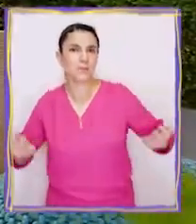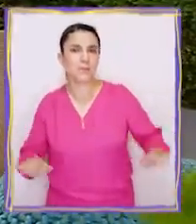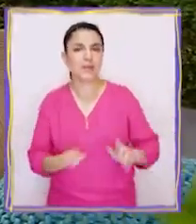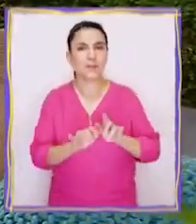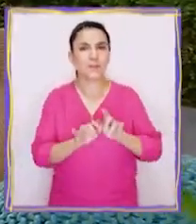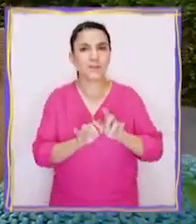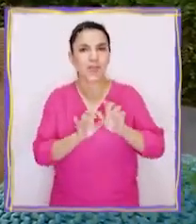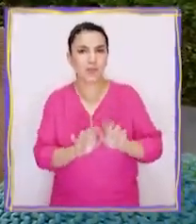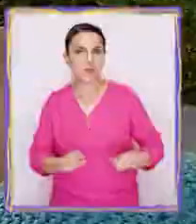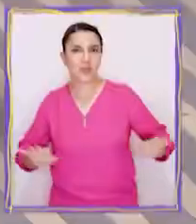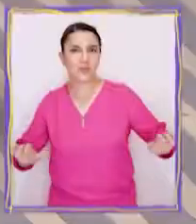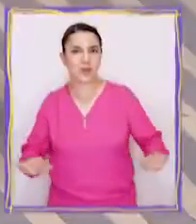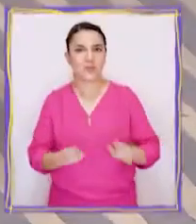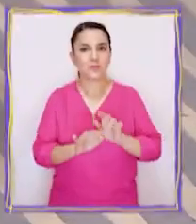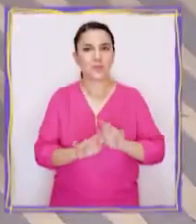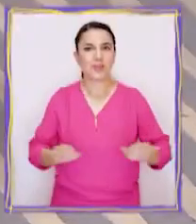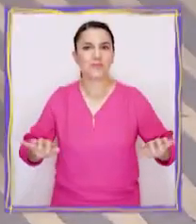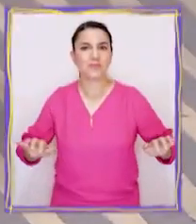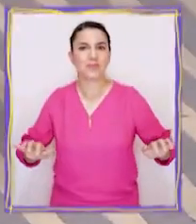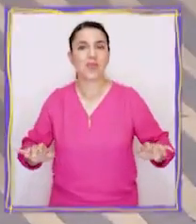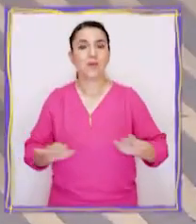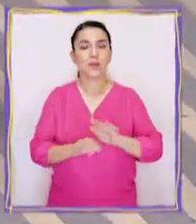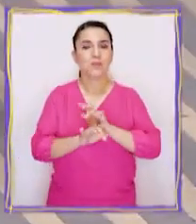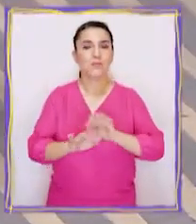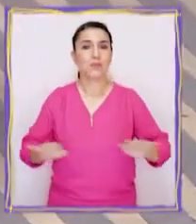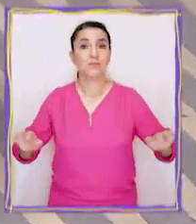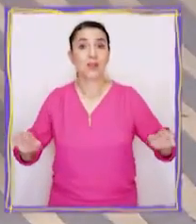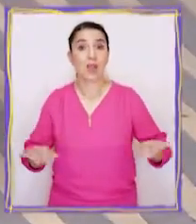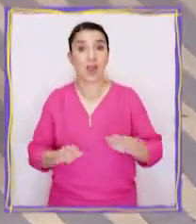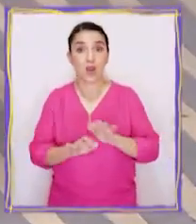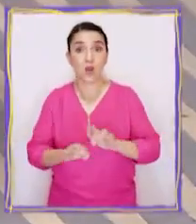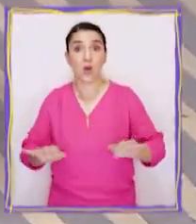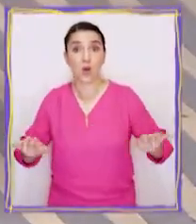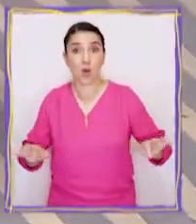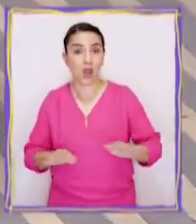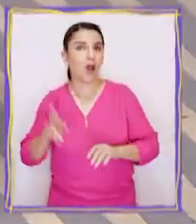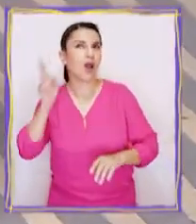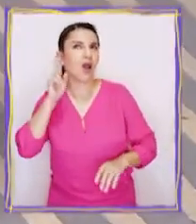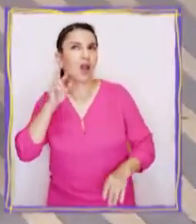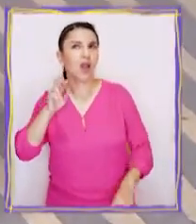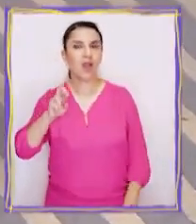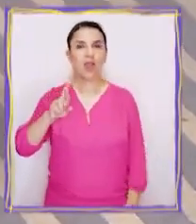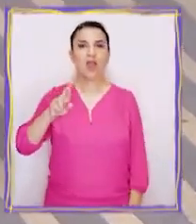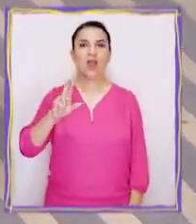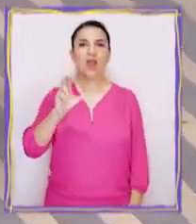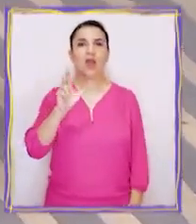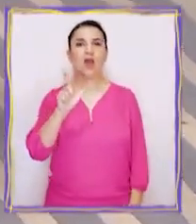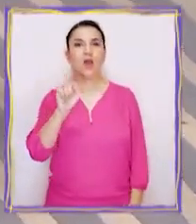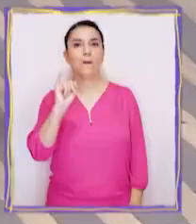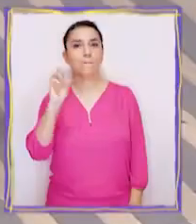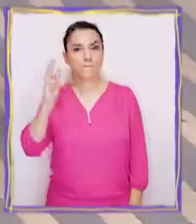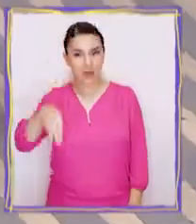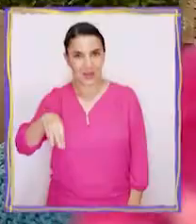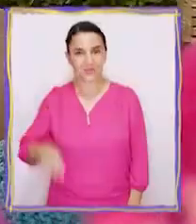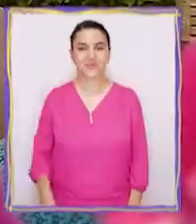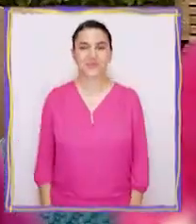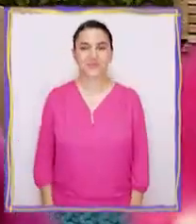pling, pling, pling, pling, pling, pling, pling. El piano hace